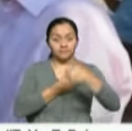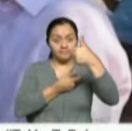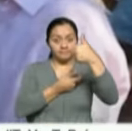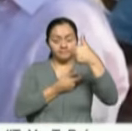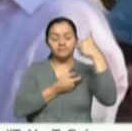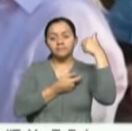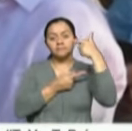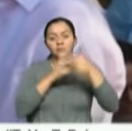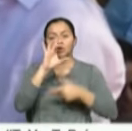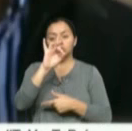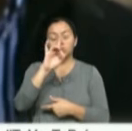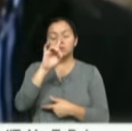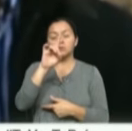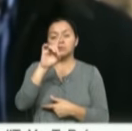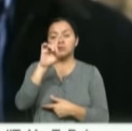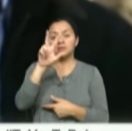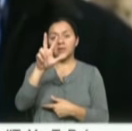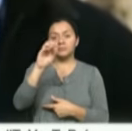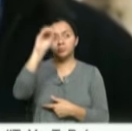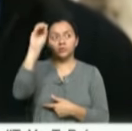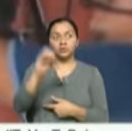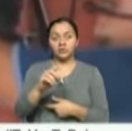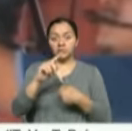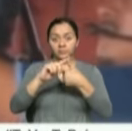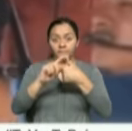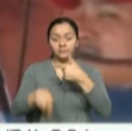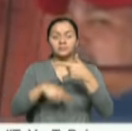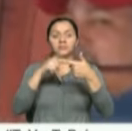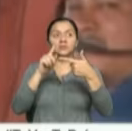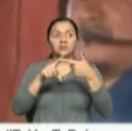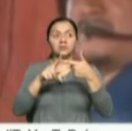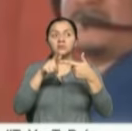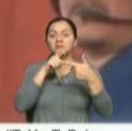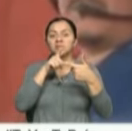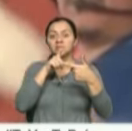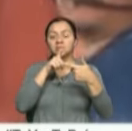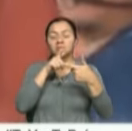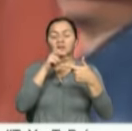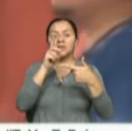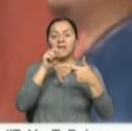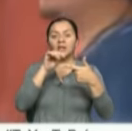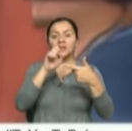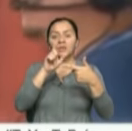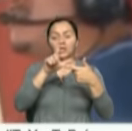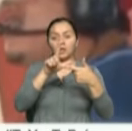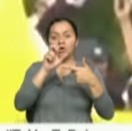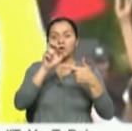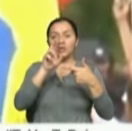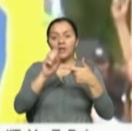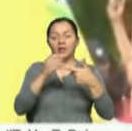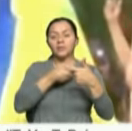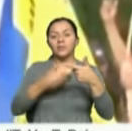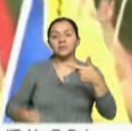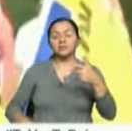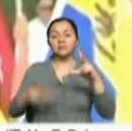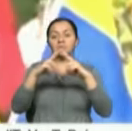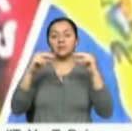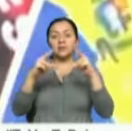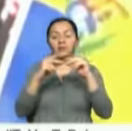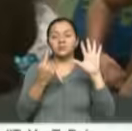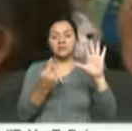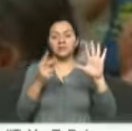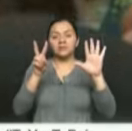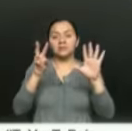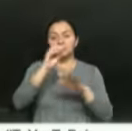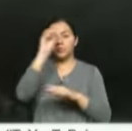Medina, con un 83% de aprobación. Y en segundo puesto está Daniel Ortega, presidente de Nicaragua, con el